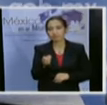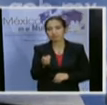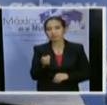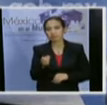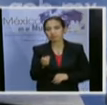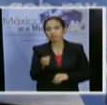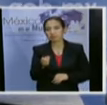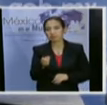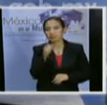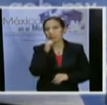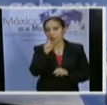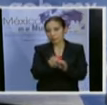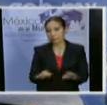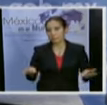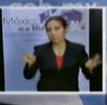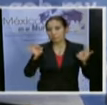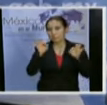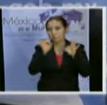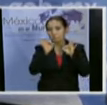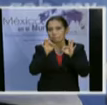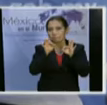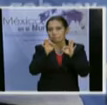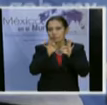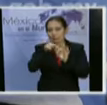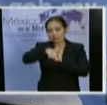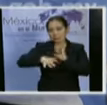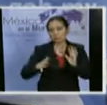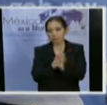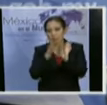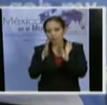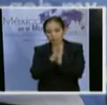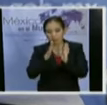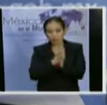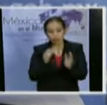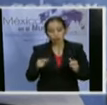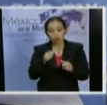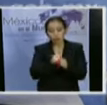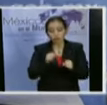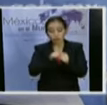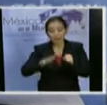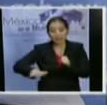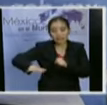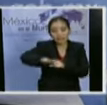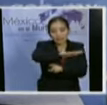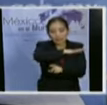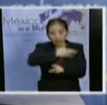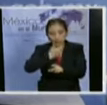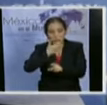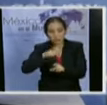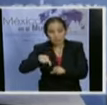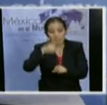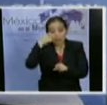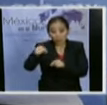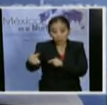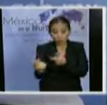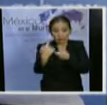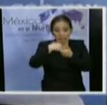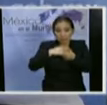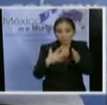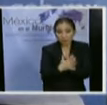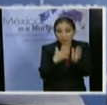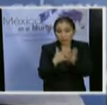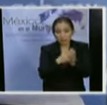a la vez es importante en esta participación social generar un entorno propicio y favorable para la participación